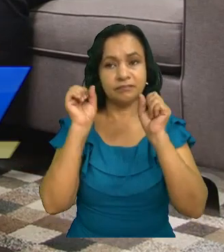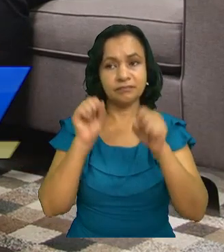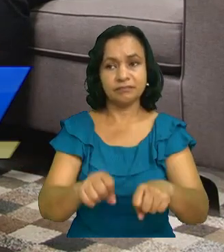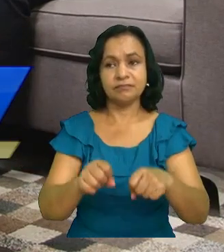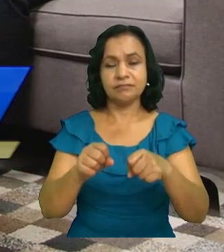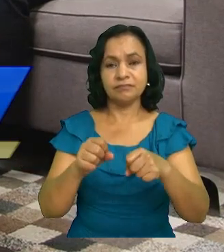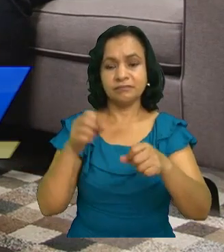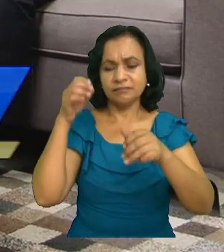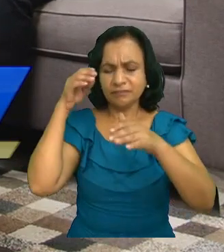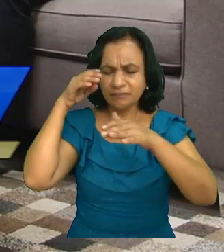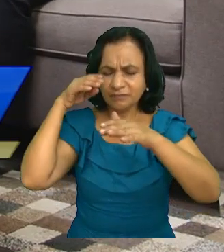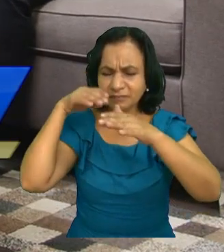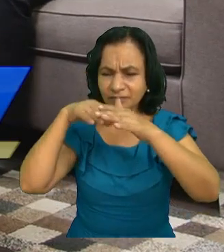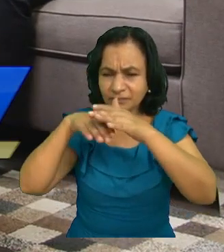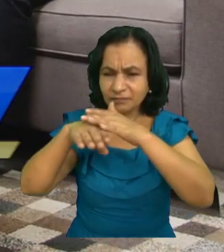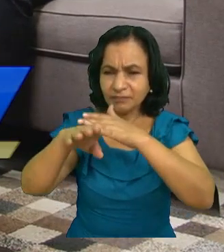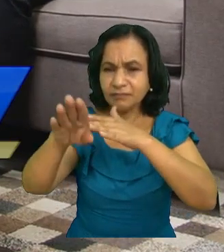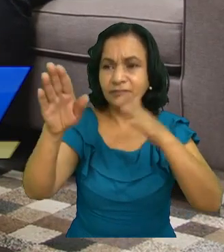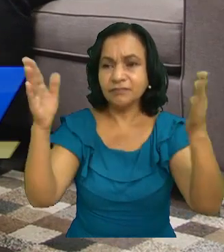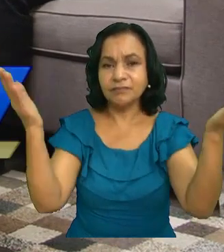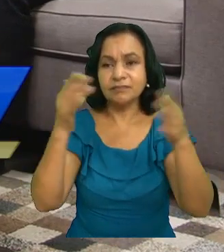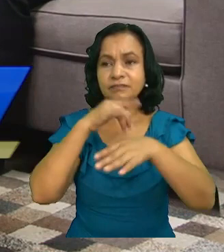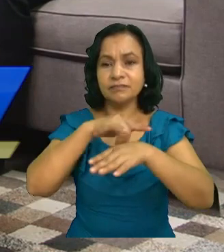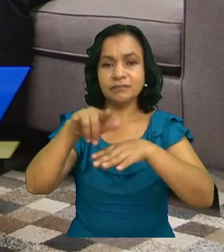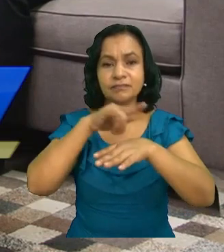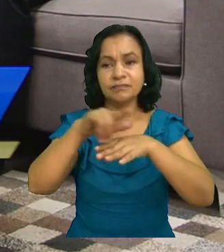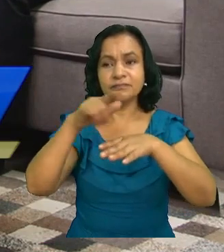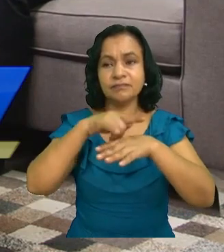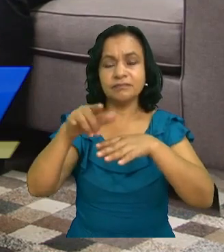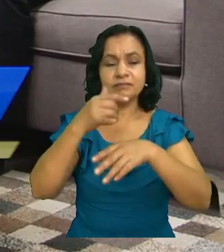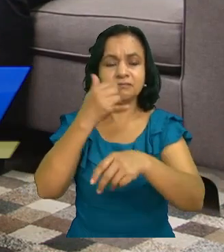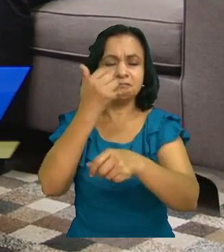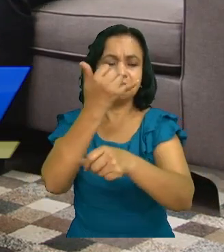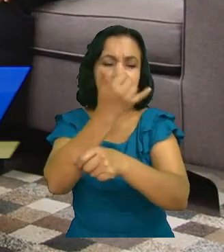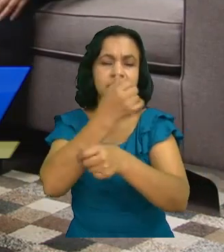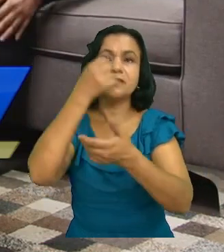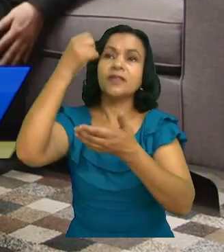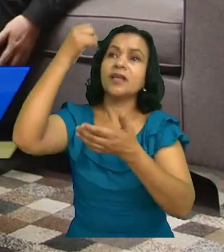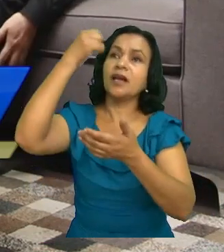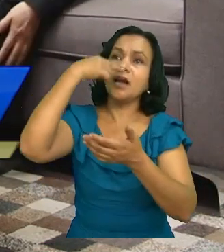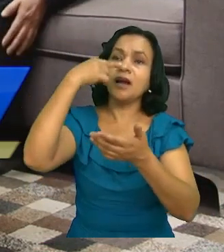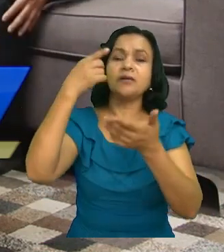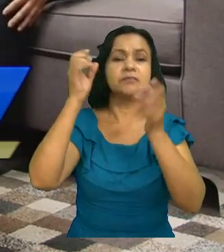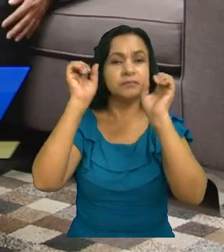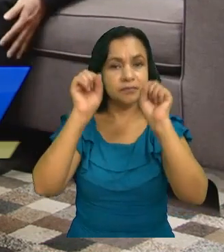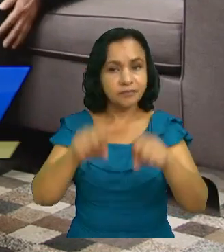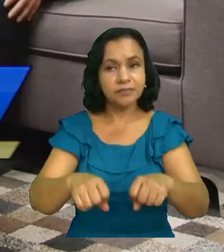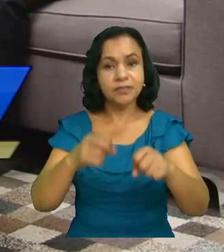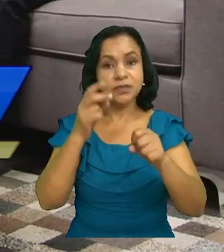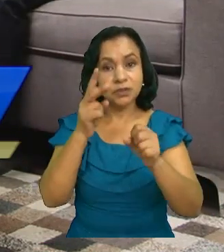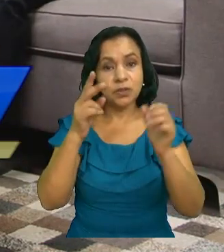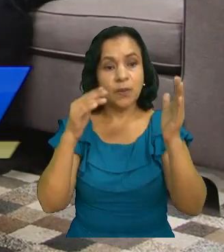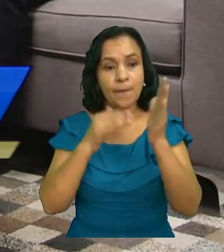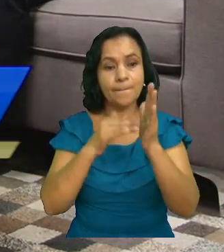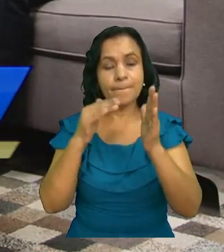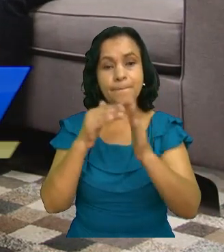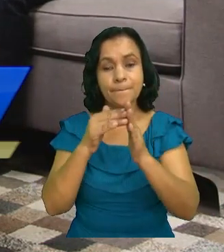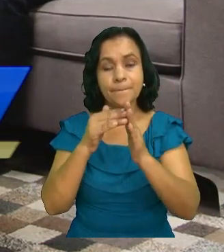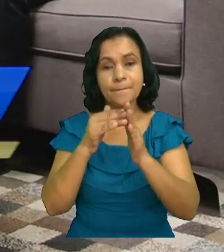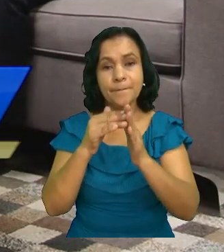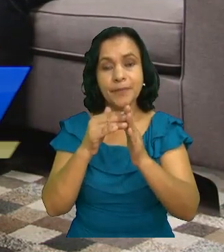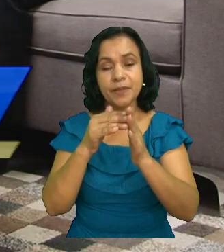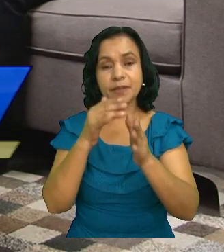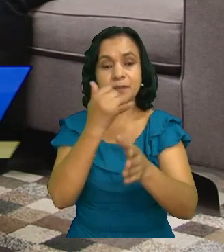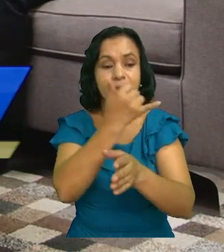penetrar, digamos, también con mayor facilidad las campañas de vacunación. En esta época, 2 millones de dosis de